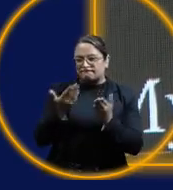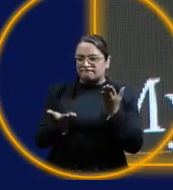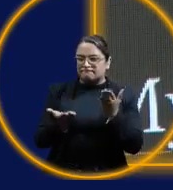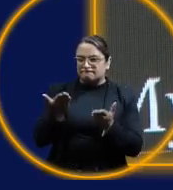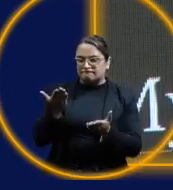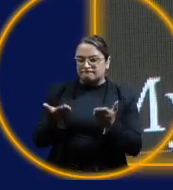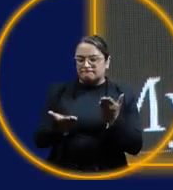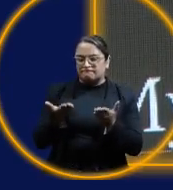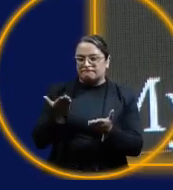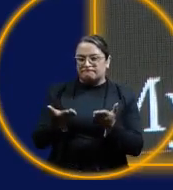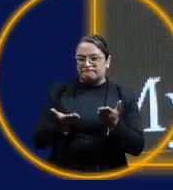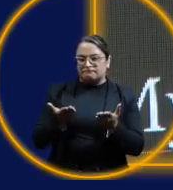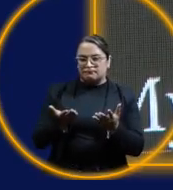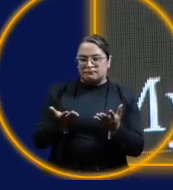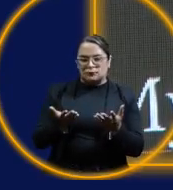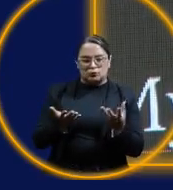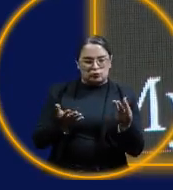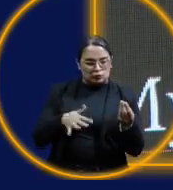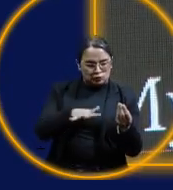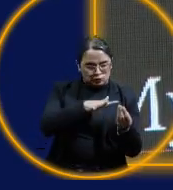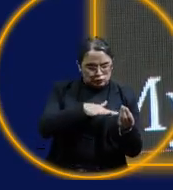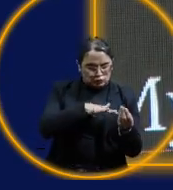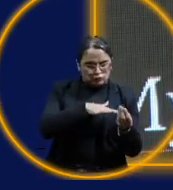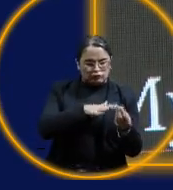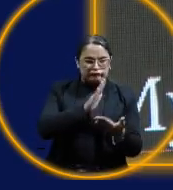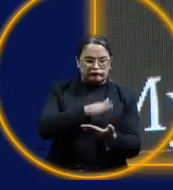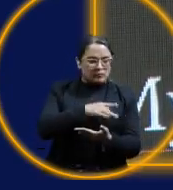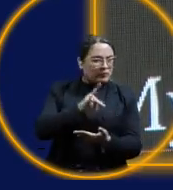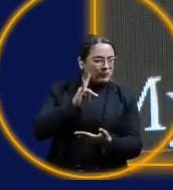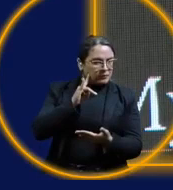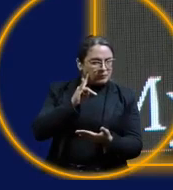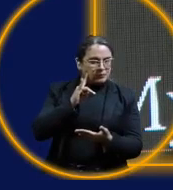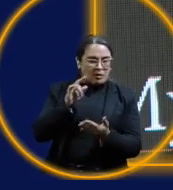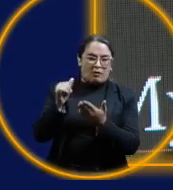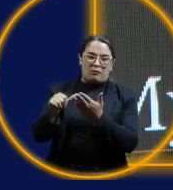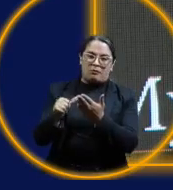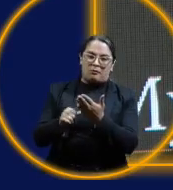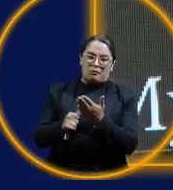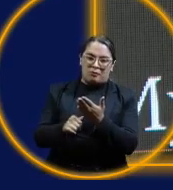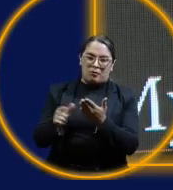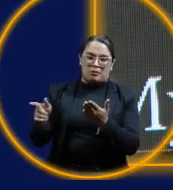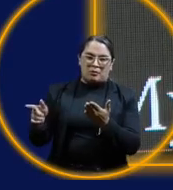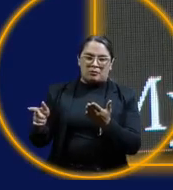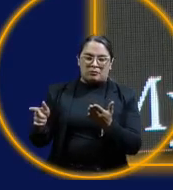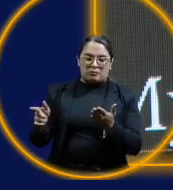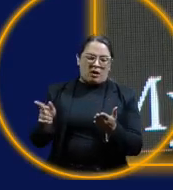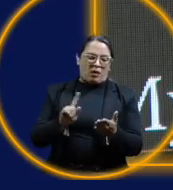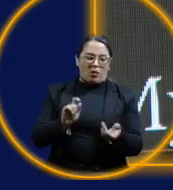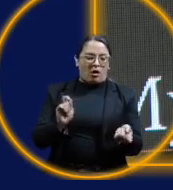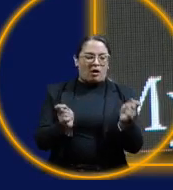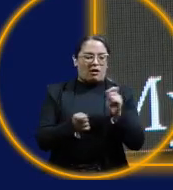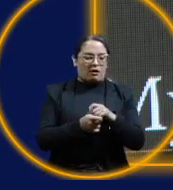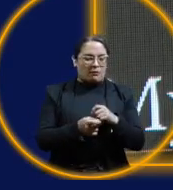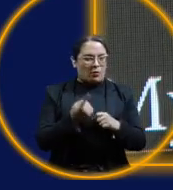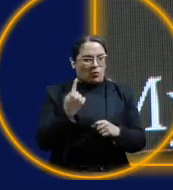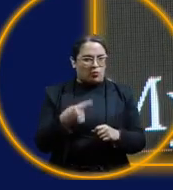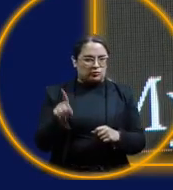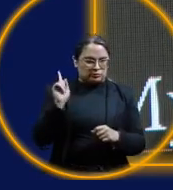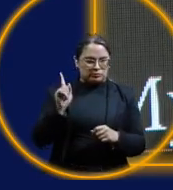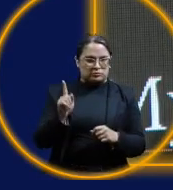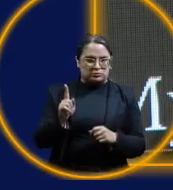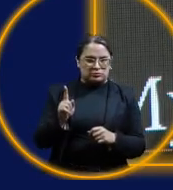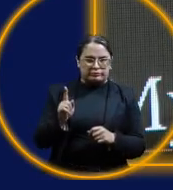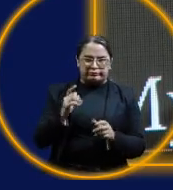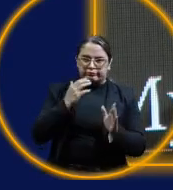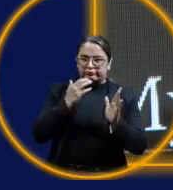homogeneidad de sonido y de visión porqueo puede entrar un programa y decir ah toque este ritmo Y entonces